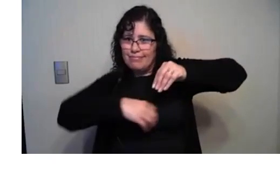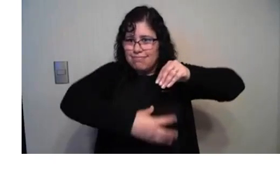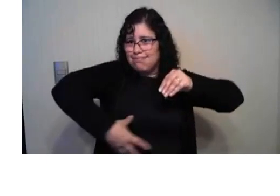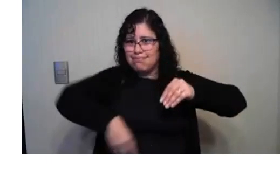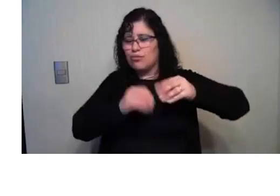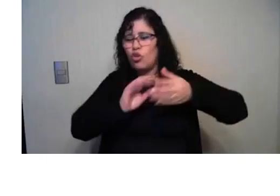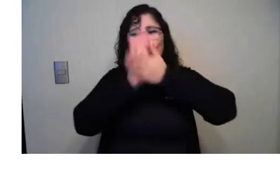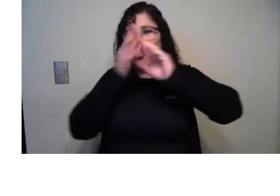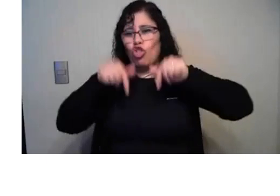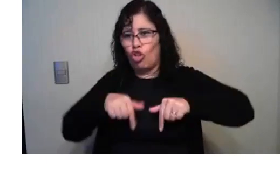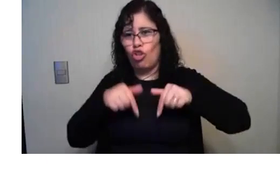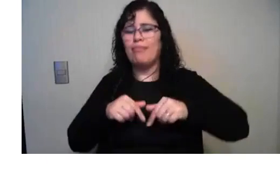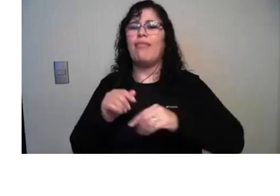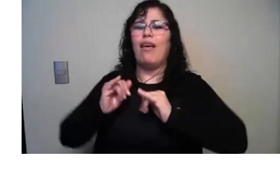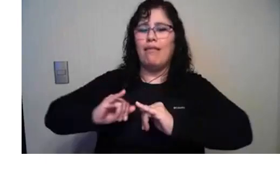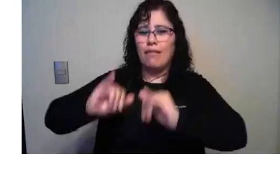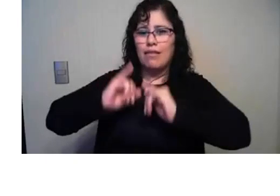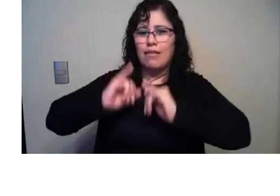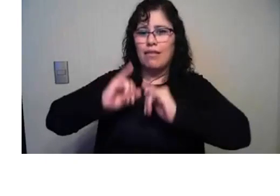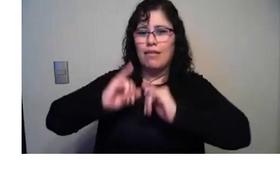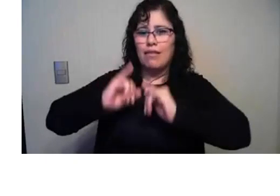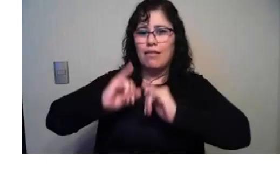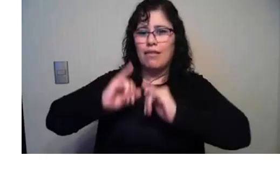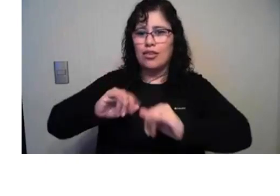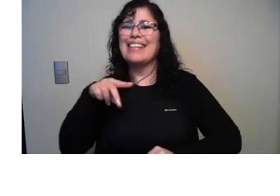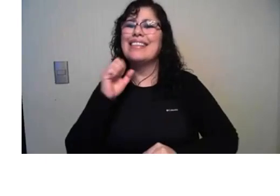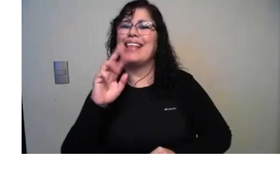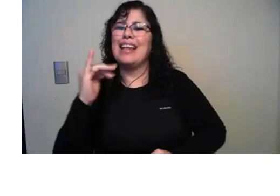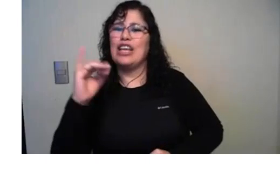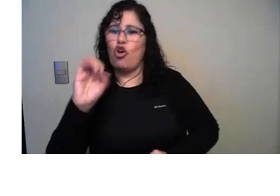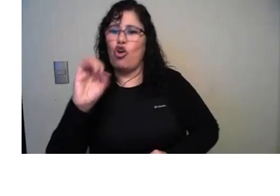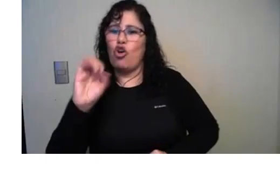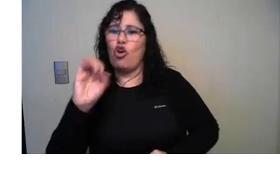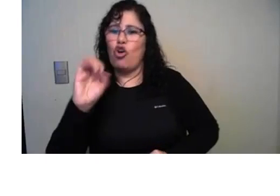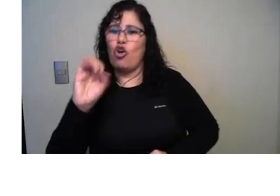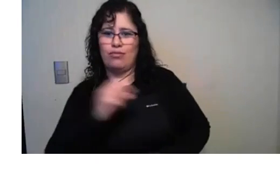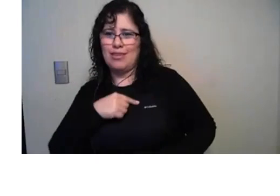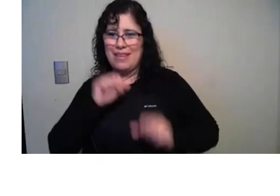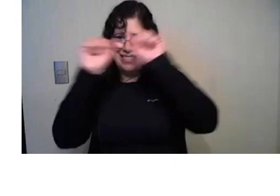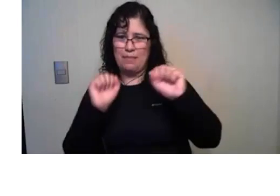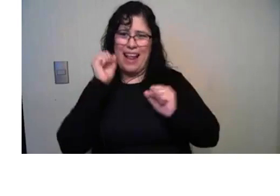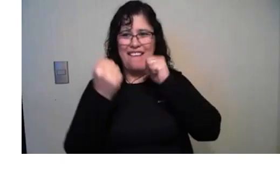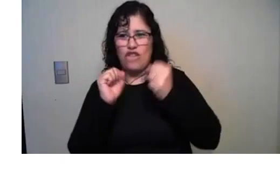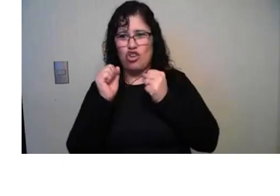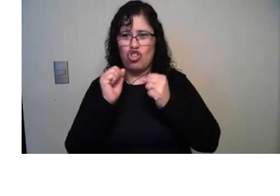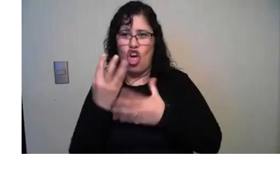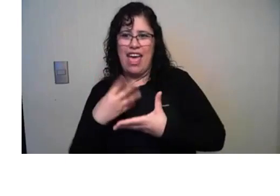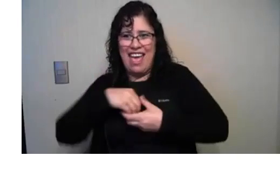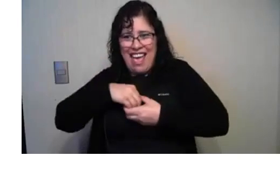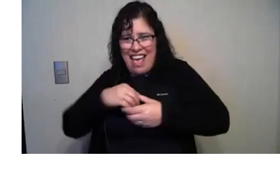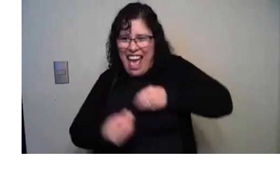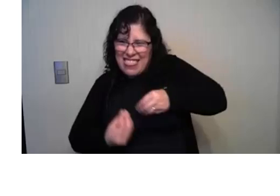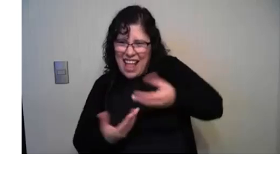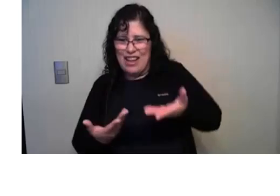gastrointestinal, que está marcada acá como sistema nervioso entérico. Bueno, considerando la